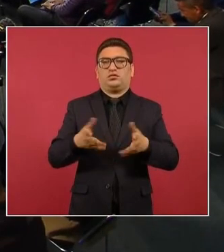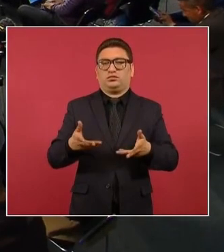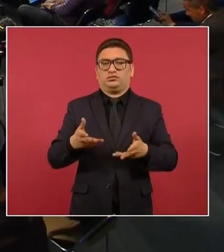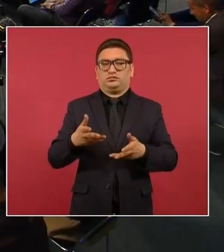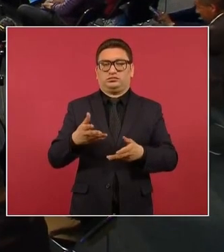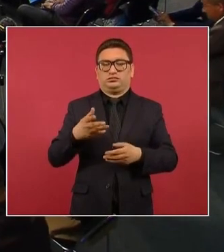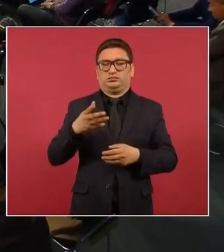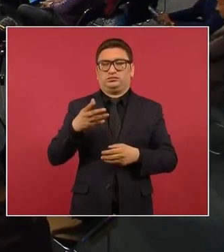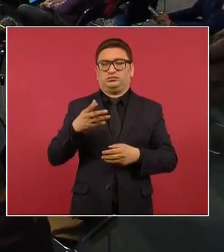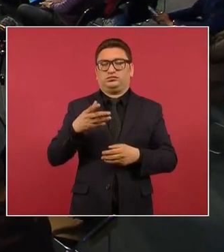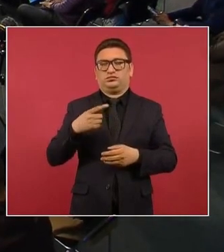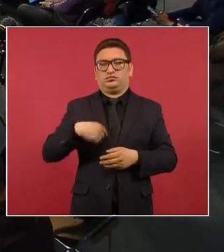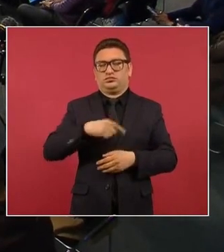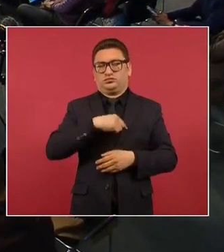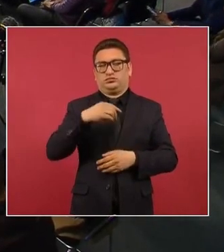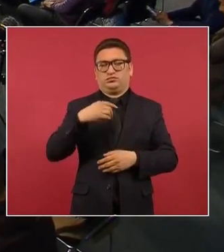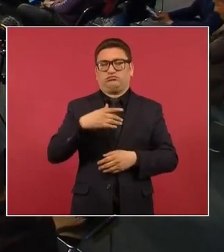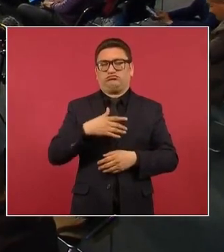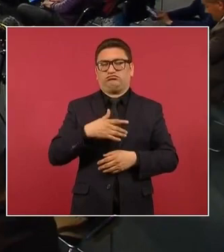estaríamos hablando de